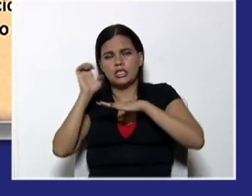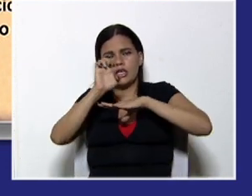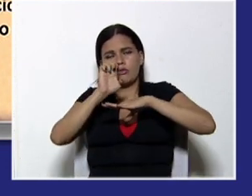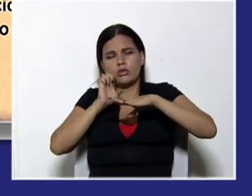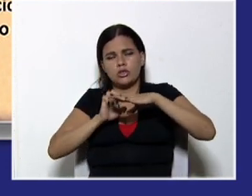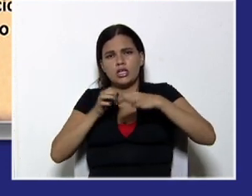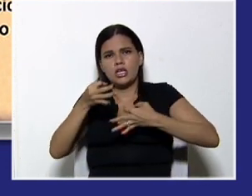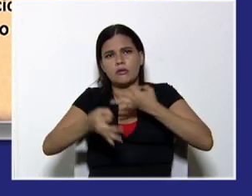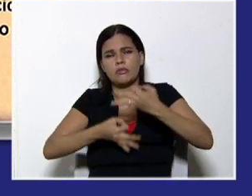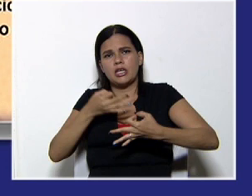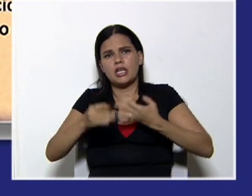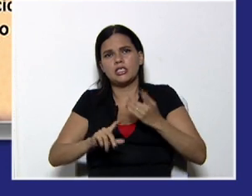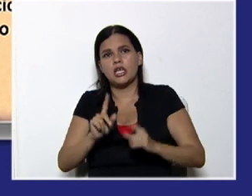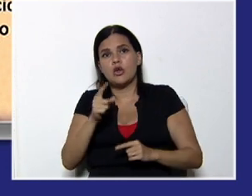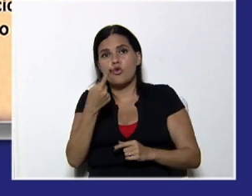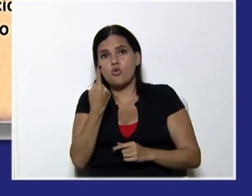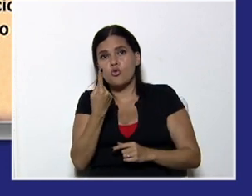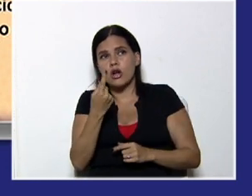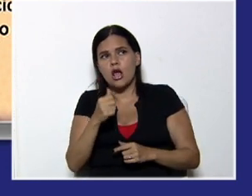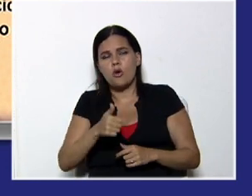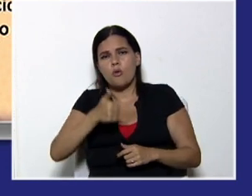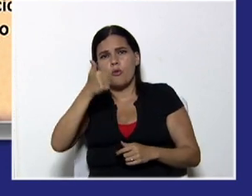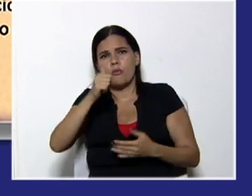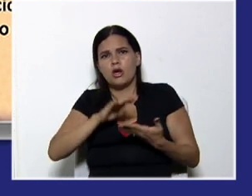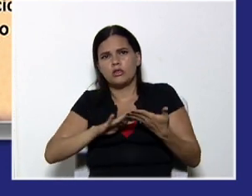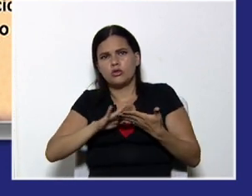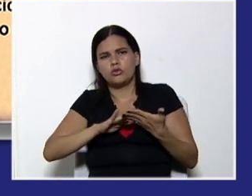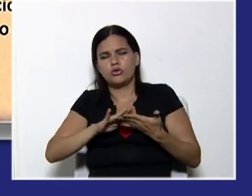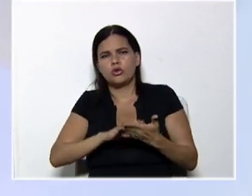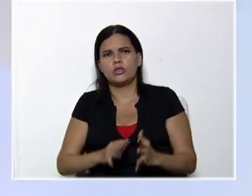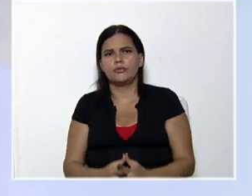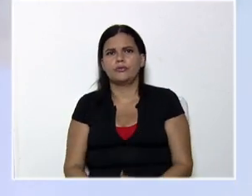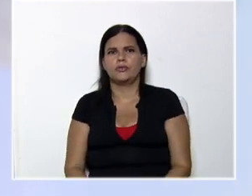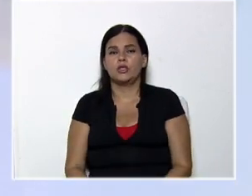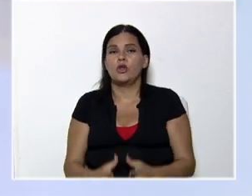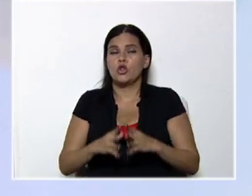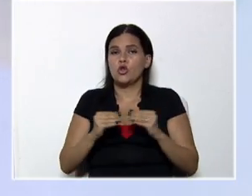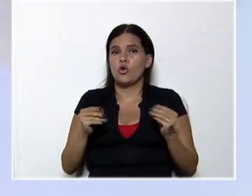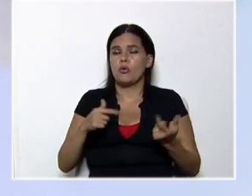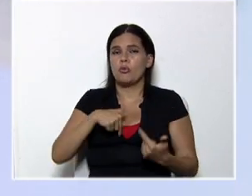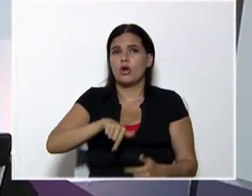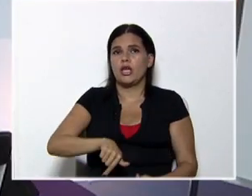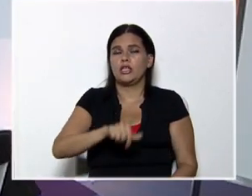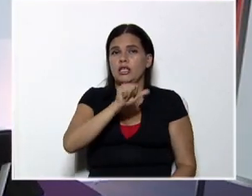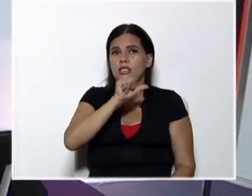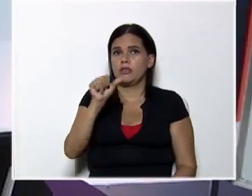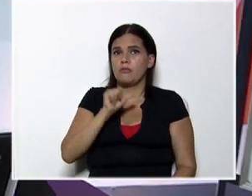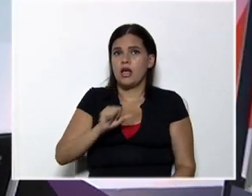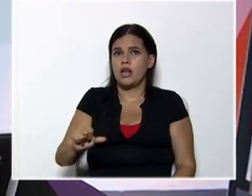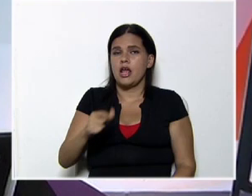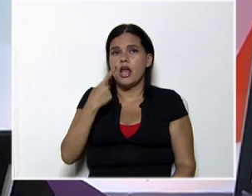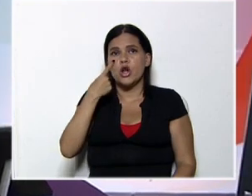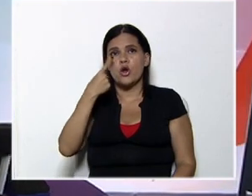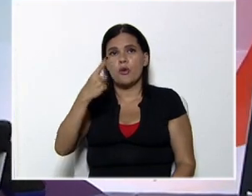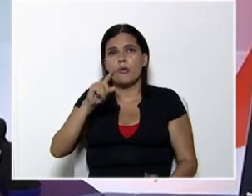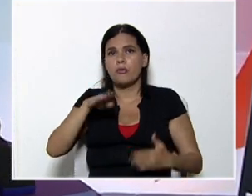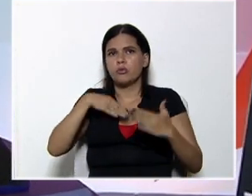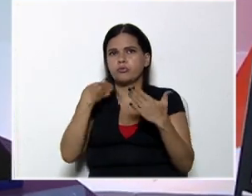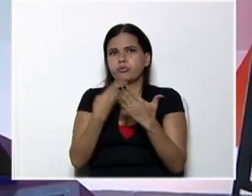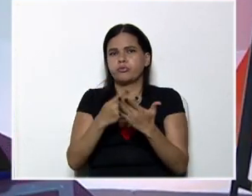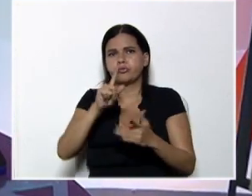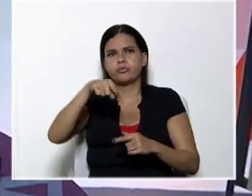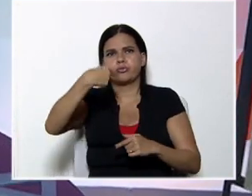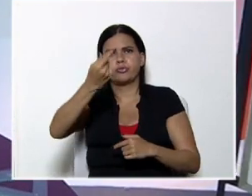si hay una o más soluciones. Esto es todo por esta semana, muchachos. Nos vemos hasta la